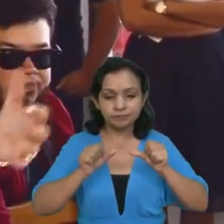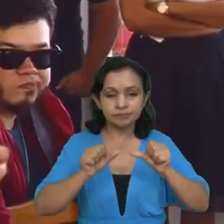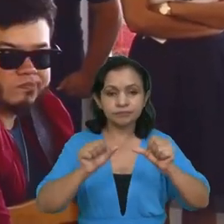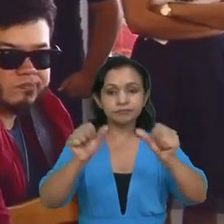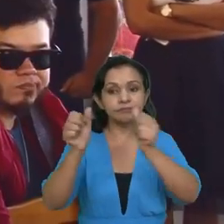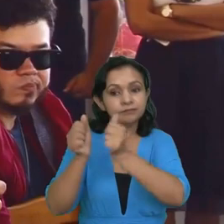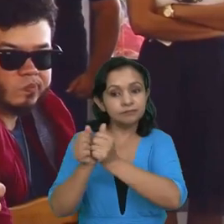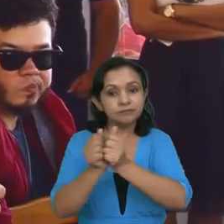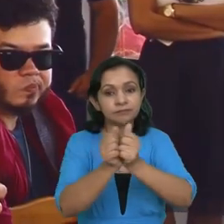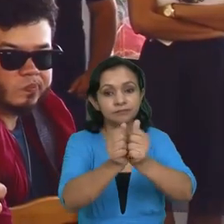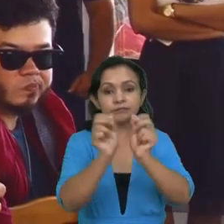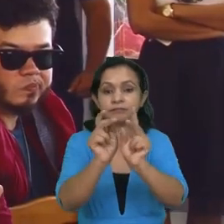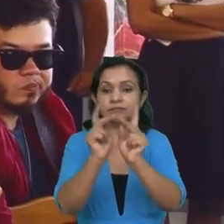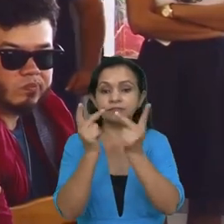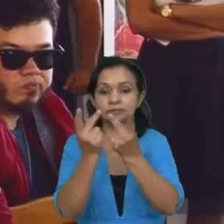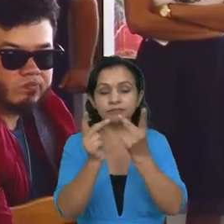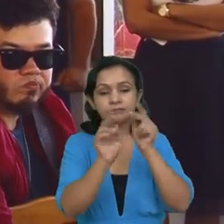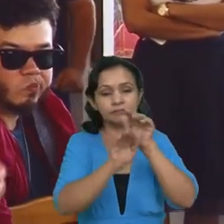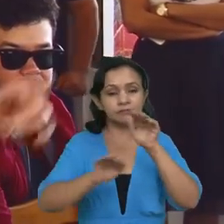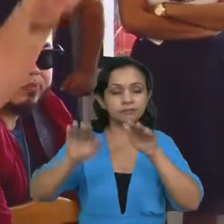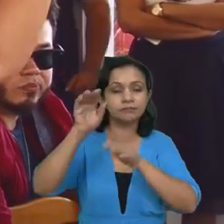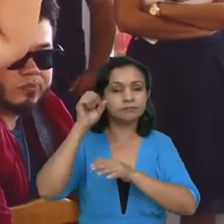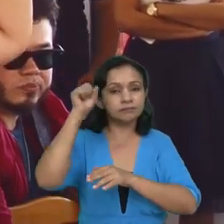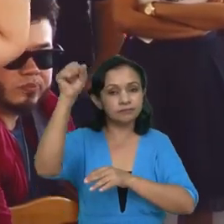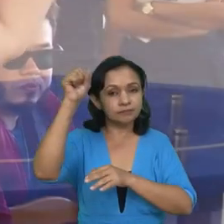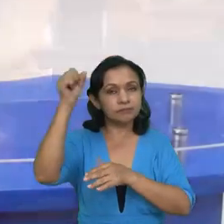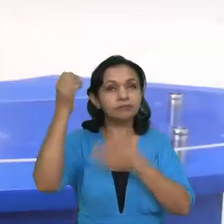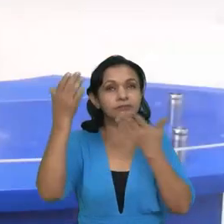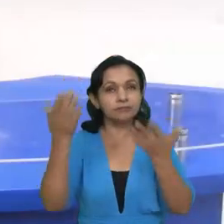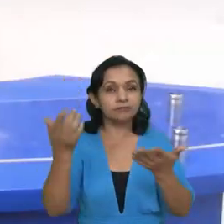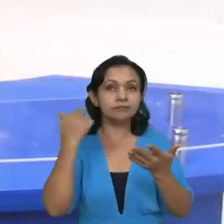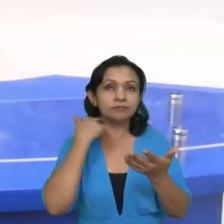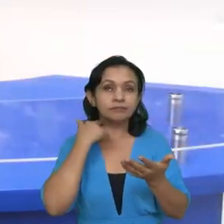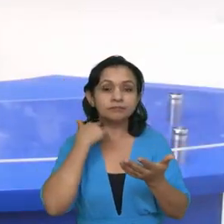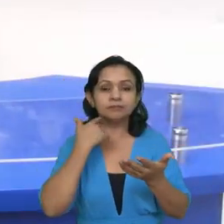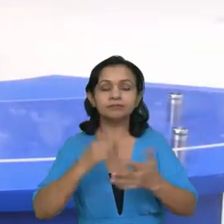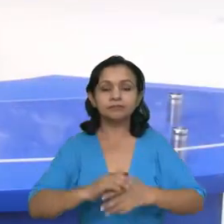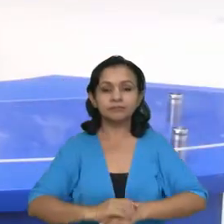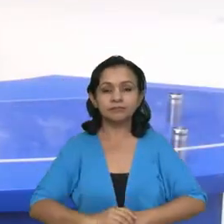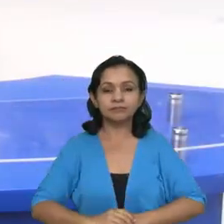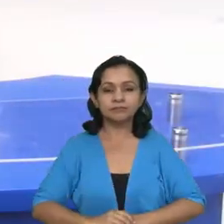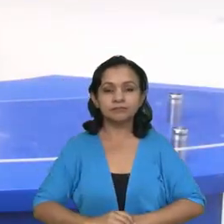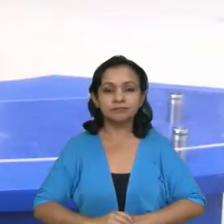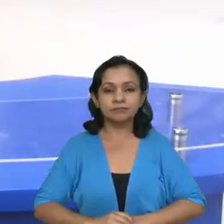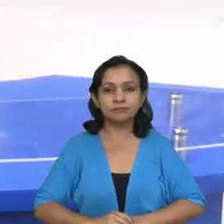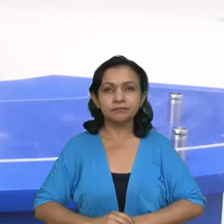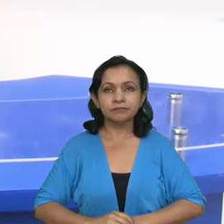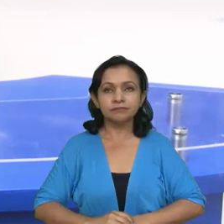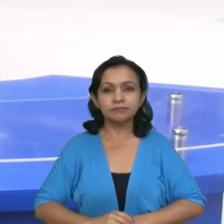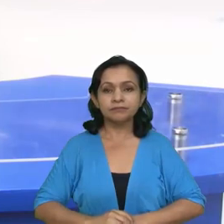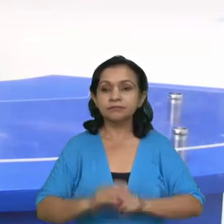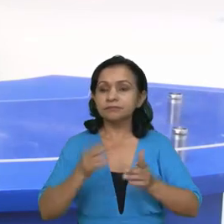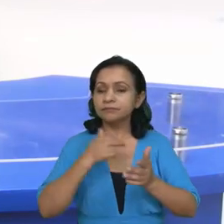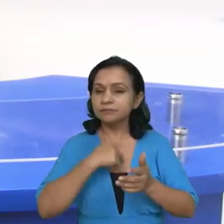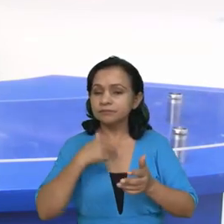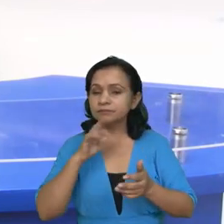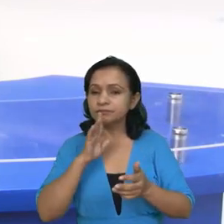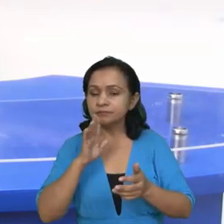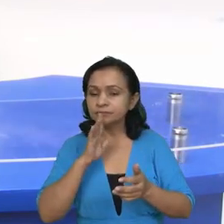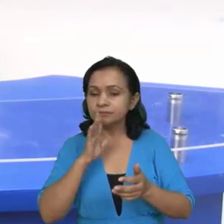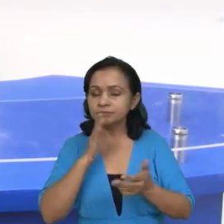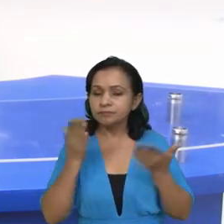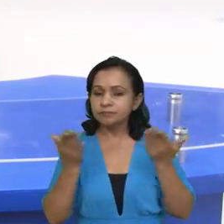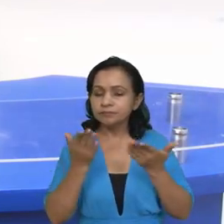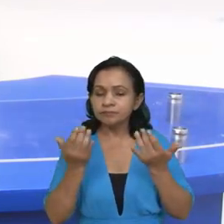acompañando a este pueblo en más victoria porque siempre y bueno también en este mismo